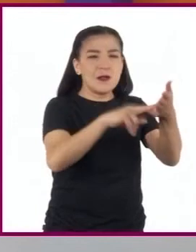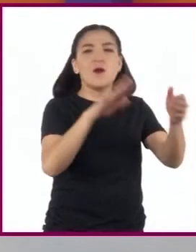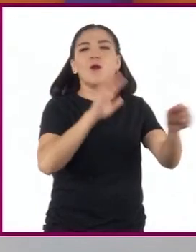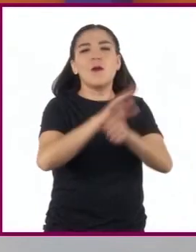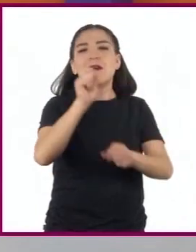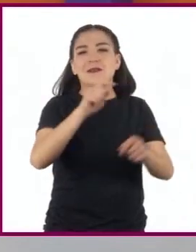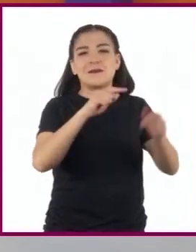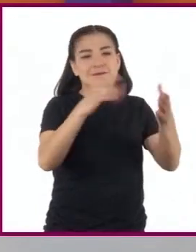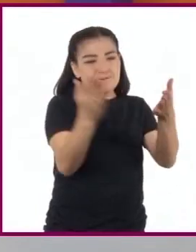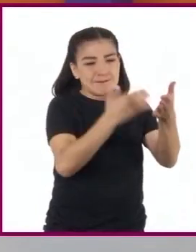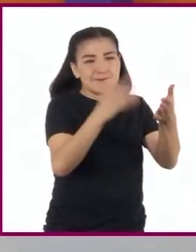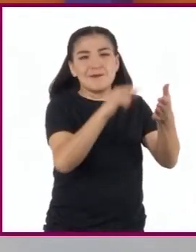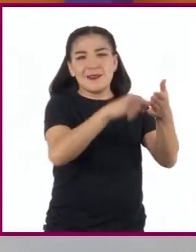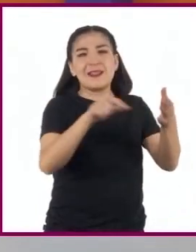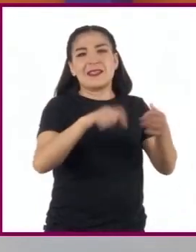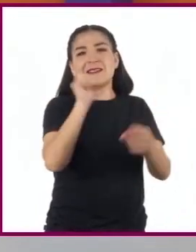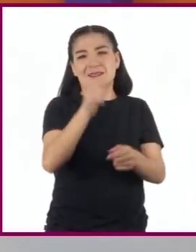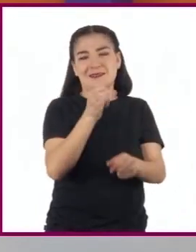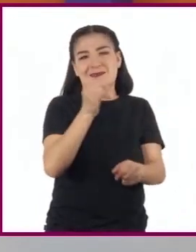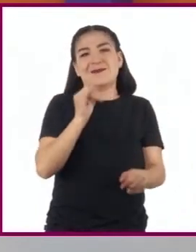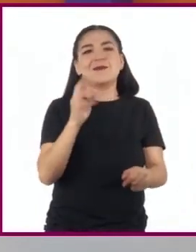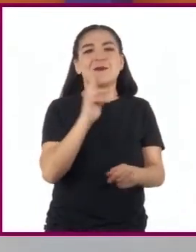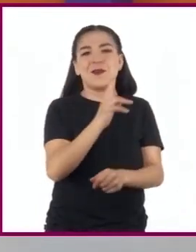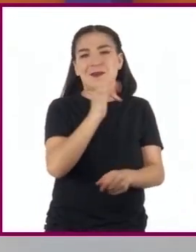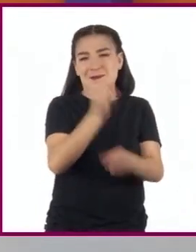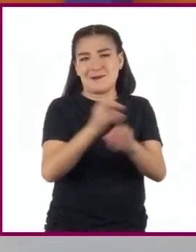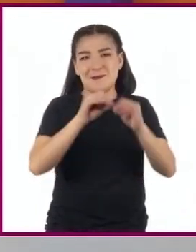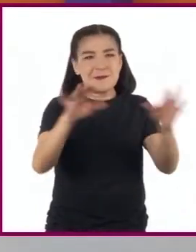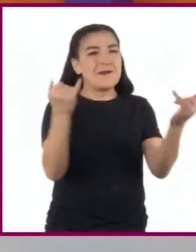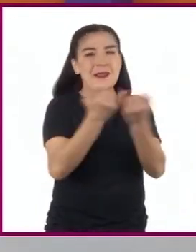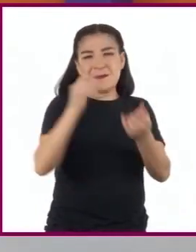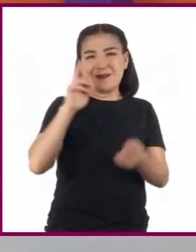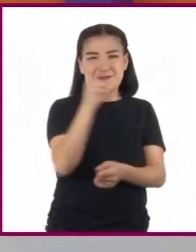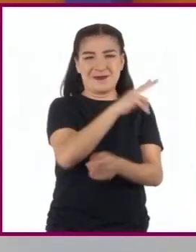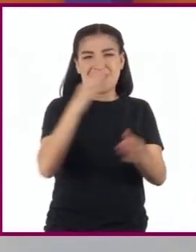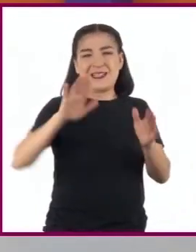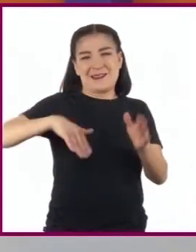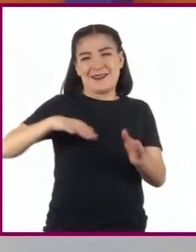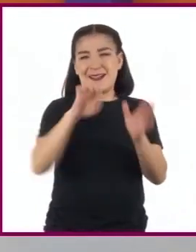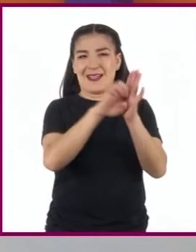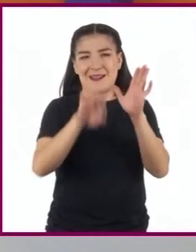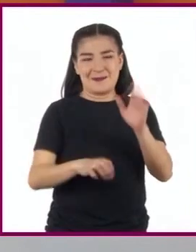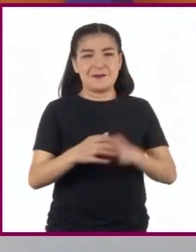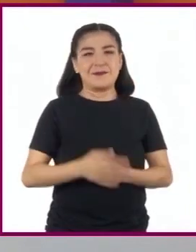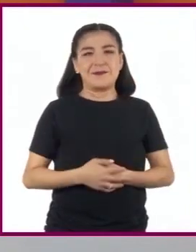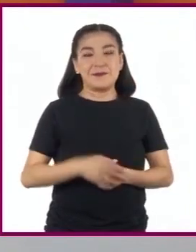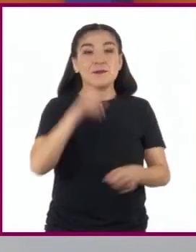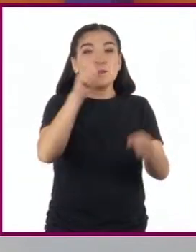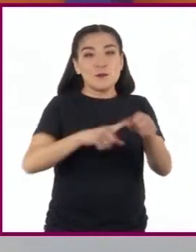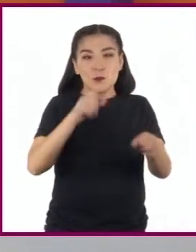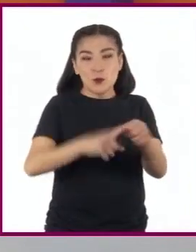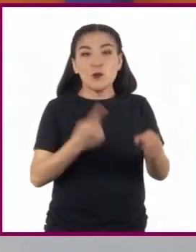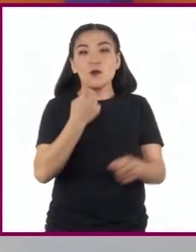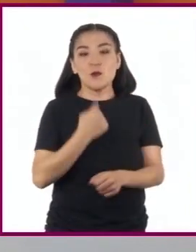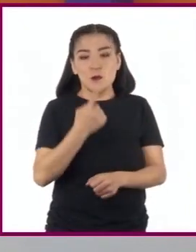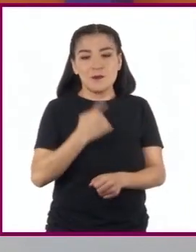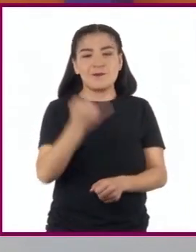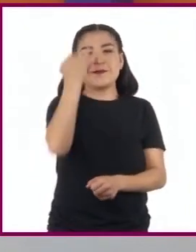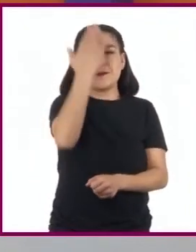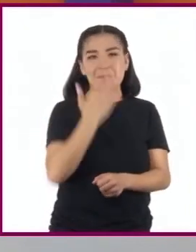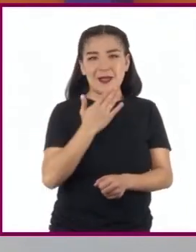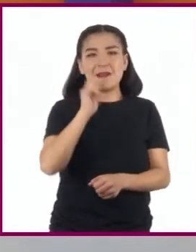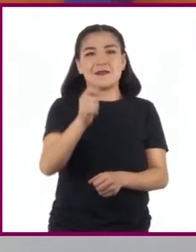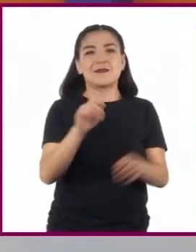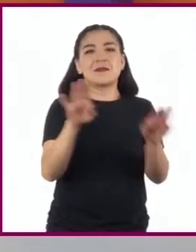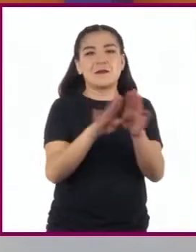diferentes partes que conforman la nota periodística, tal como se muestra en el ejemplo. Con color rojo, la imagen y